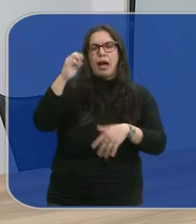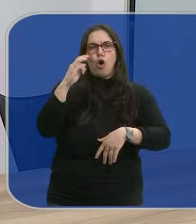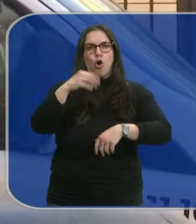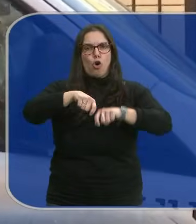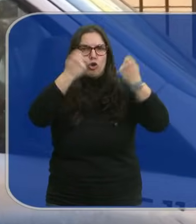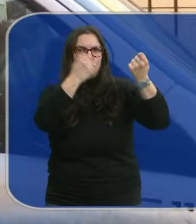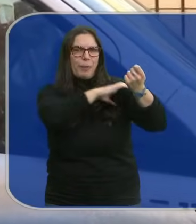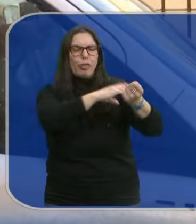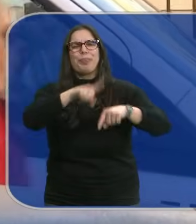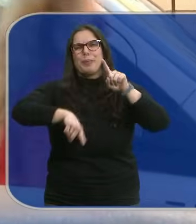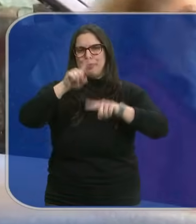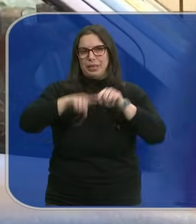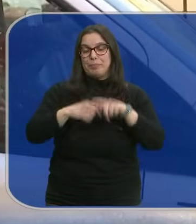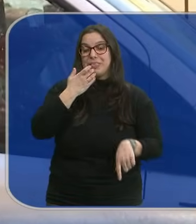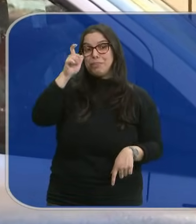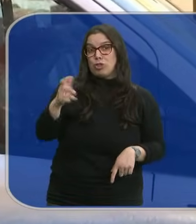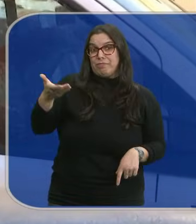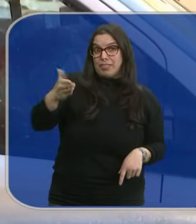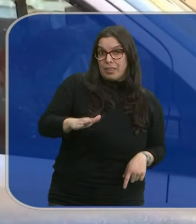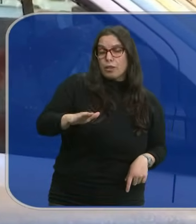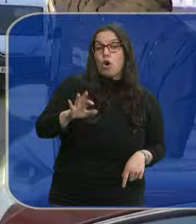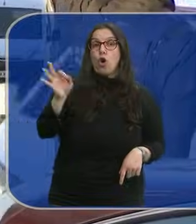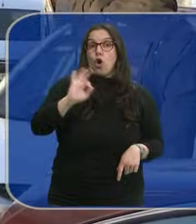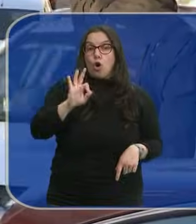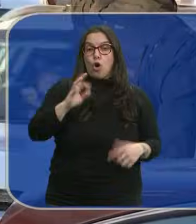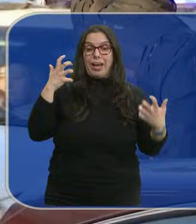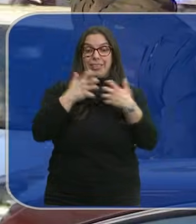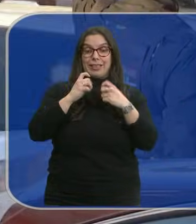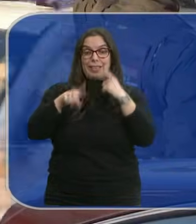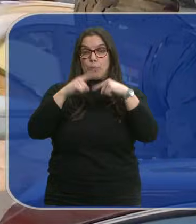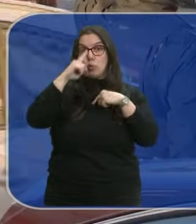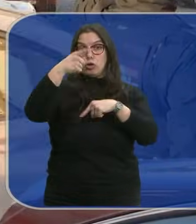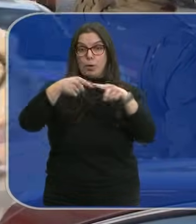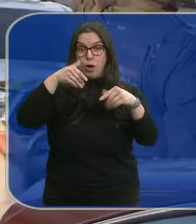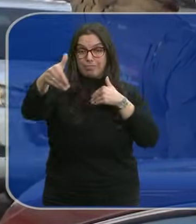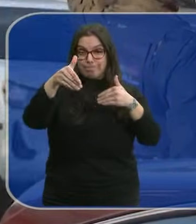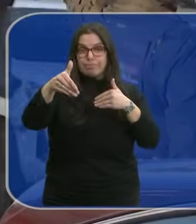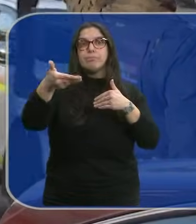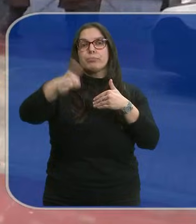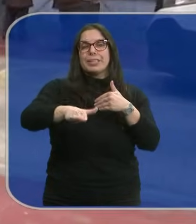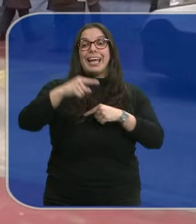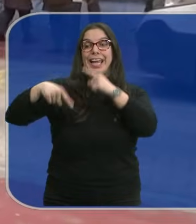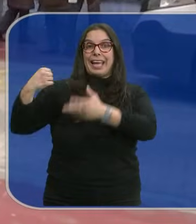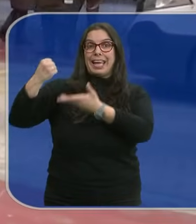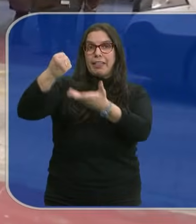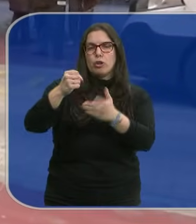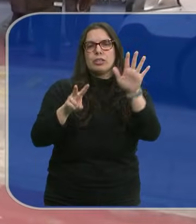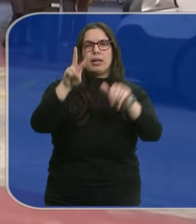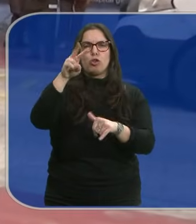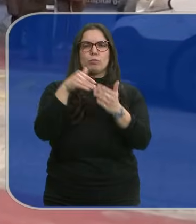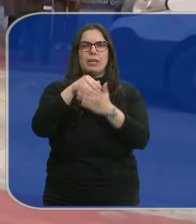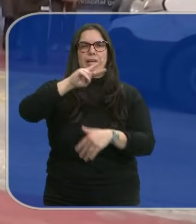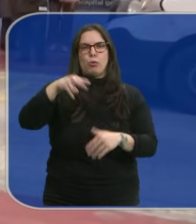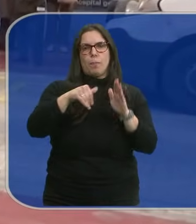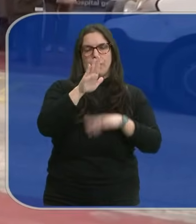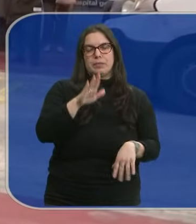un brazo. En el caso de que la persona haya fallecido o lo haga en el año y medio posterior al accidente, sus herederos cobrarán más de 72.000 euros. Además